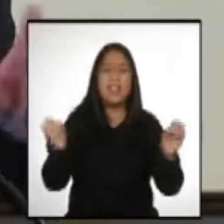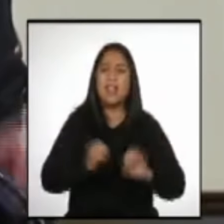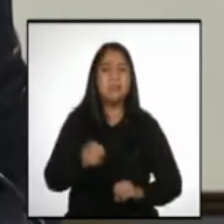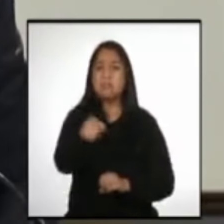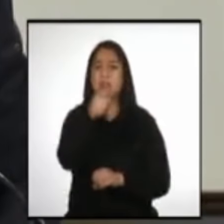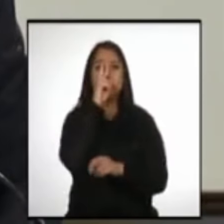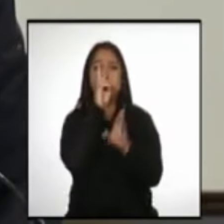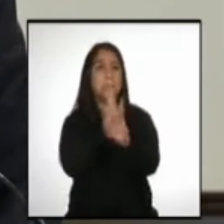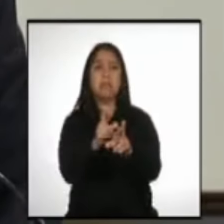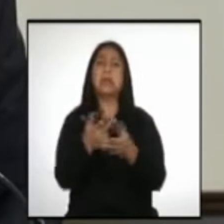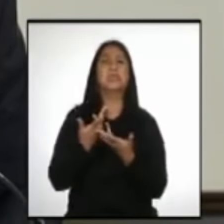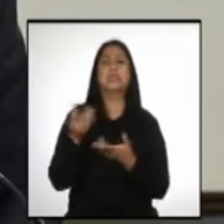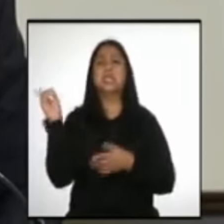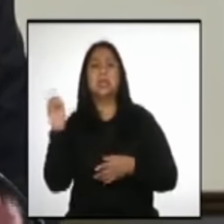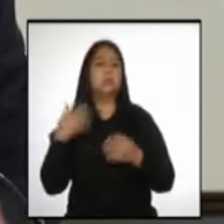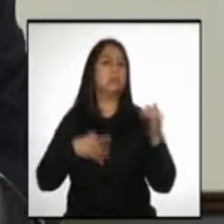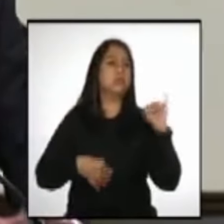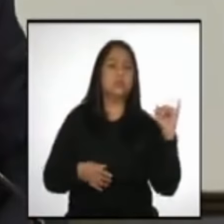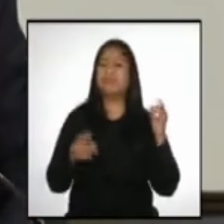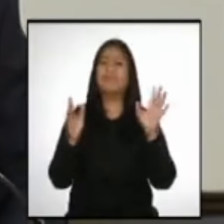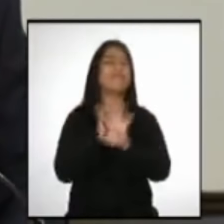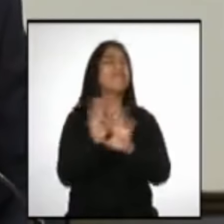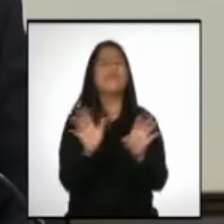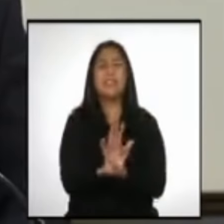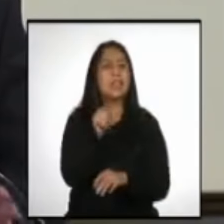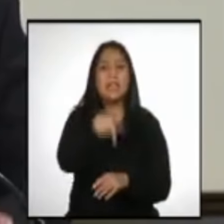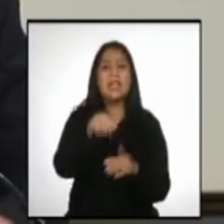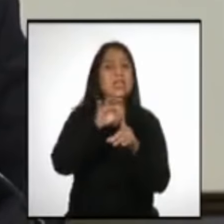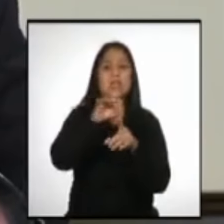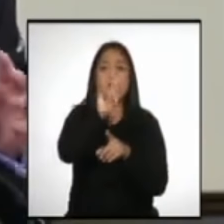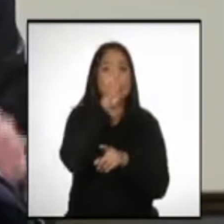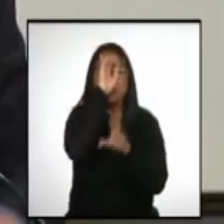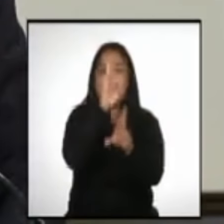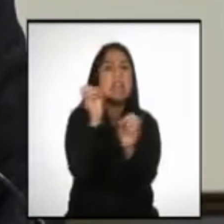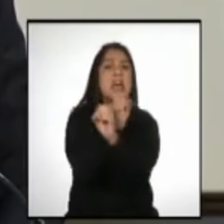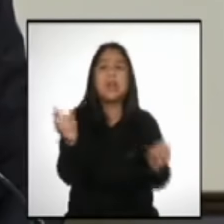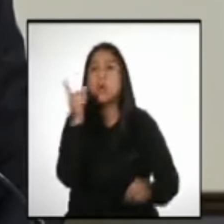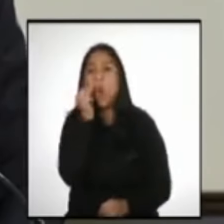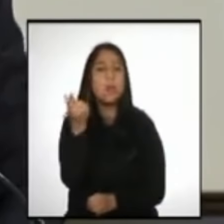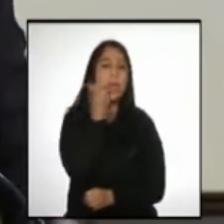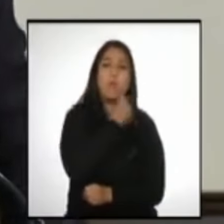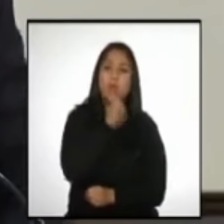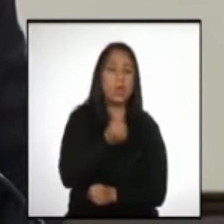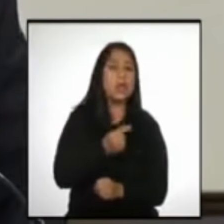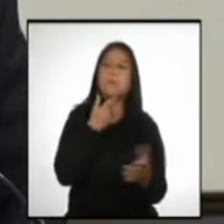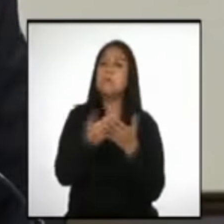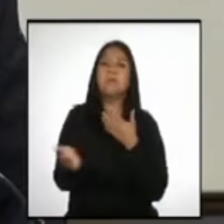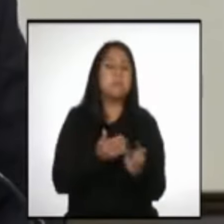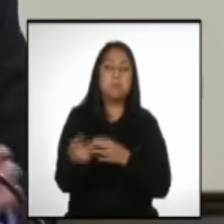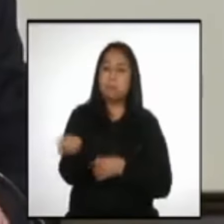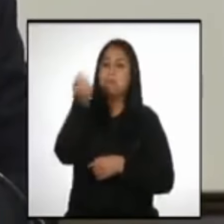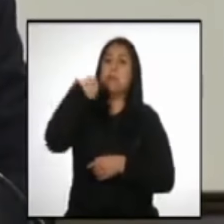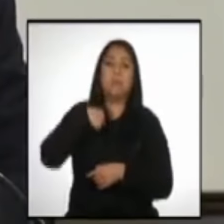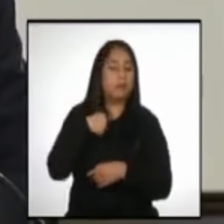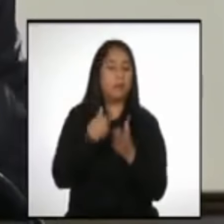son de derecha o si son de izquierda. Este virus no respeta a nadie, hombre o mujer. Nos puede afectar a todos. Y